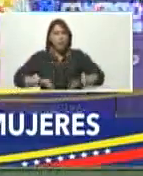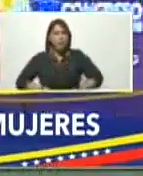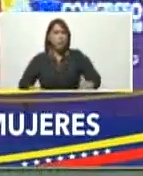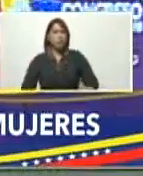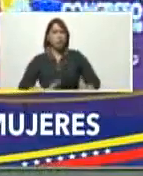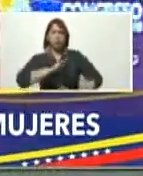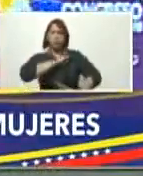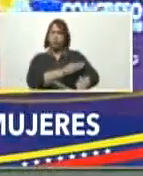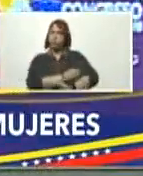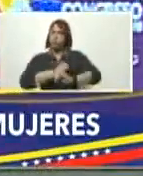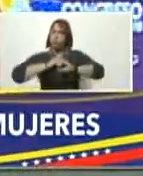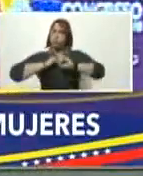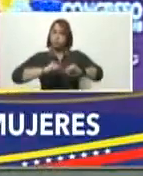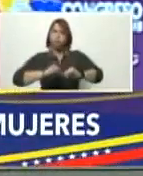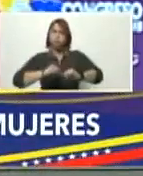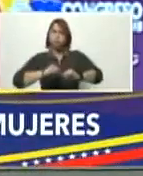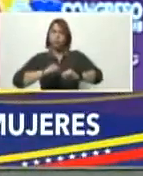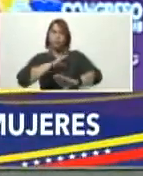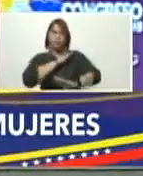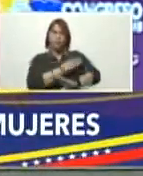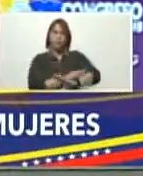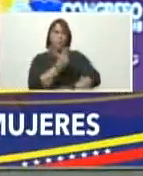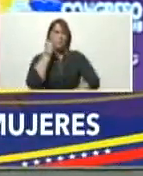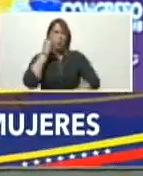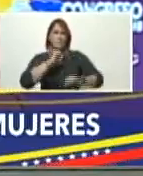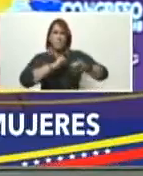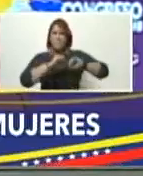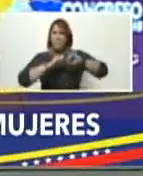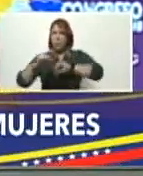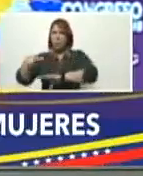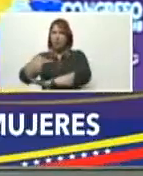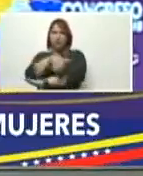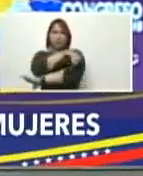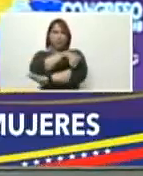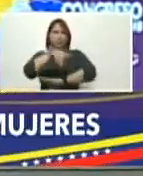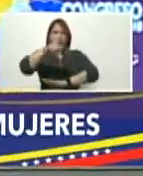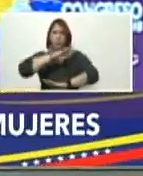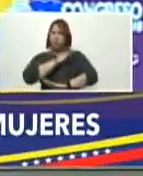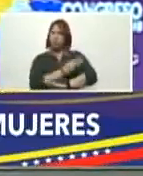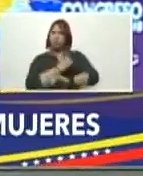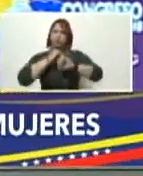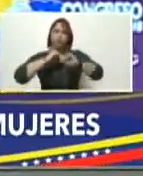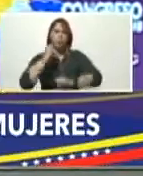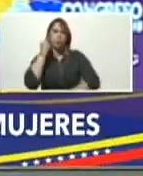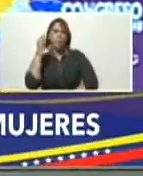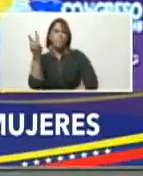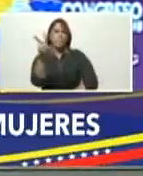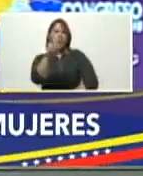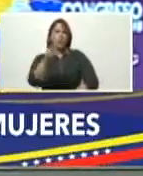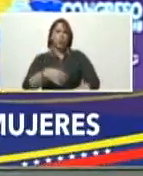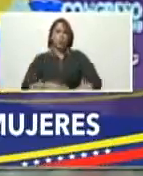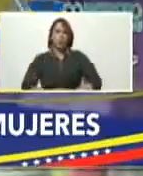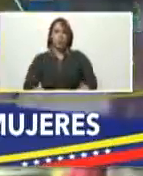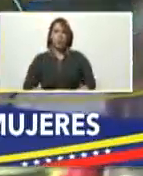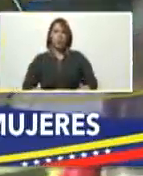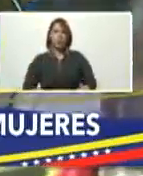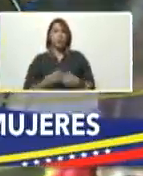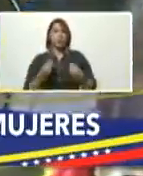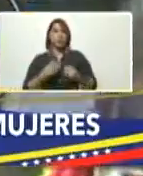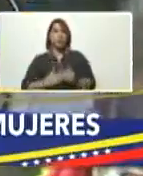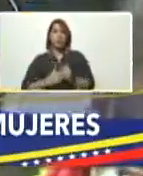la fuerza del feminismo en la calle, de la fuerza de la mujer venezolana como